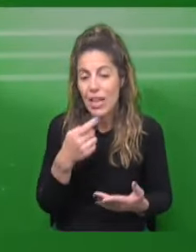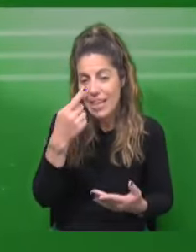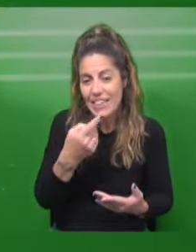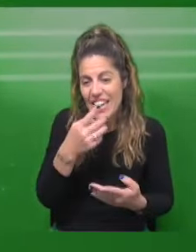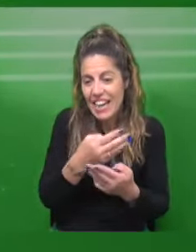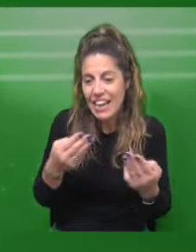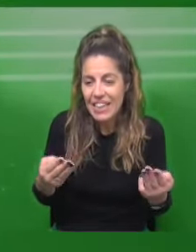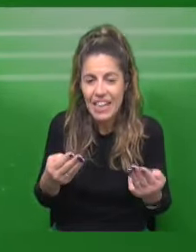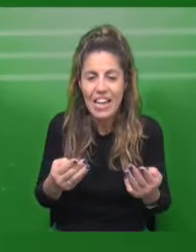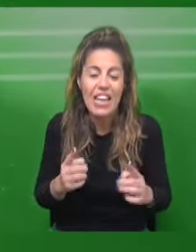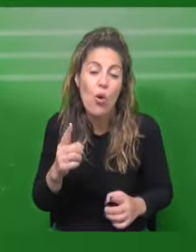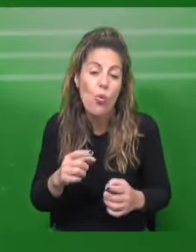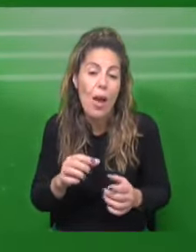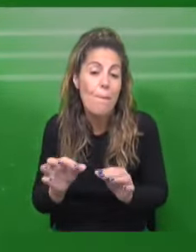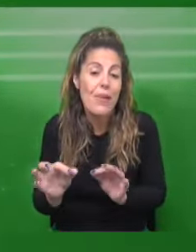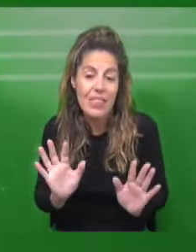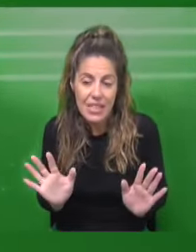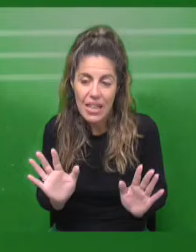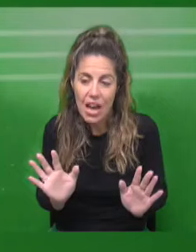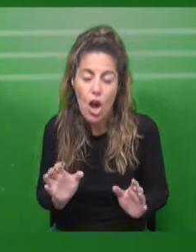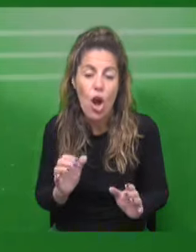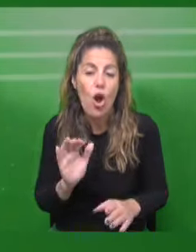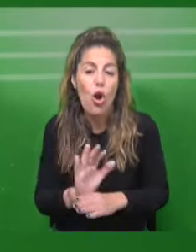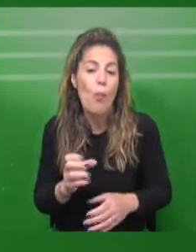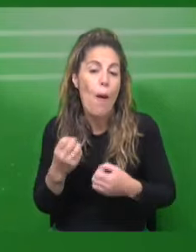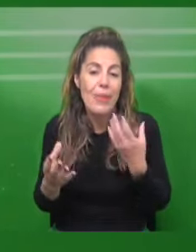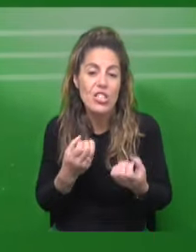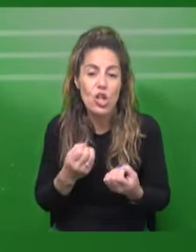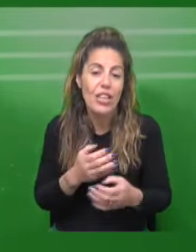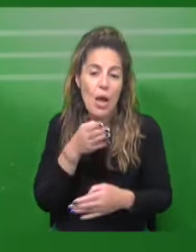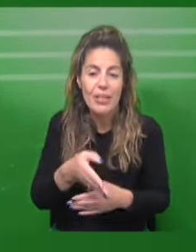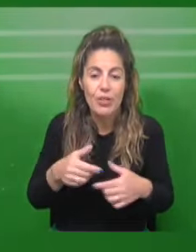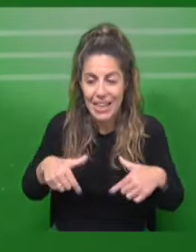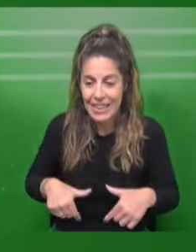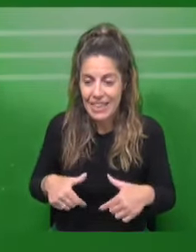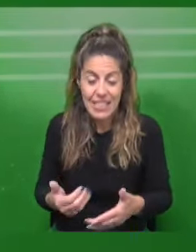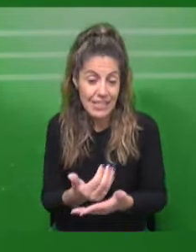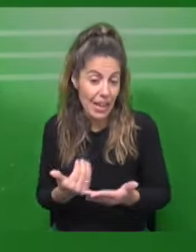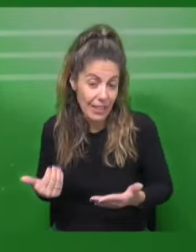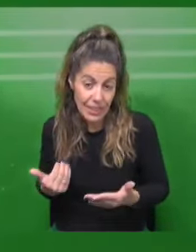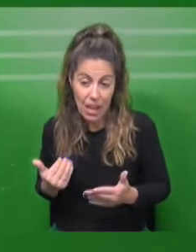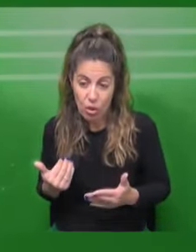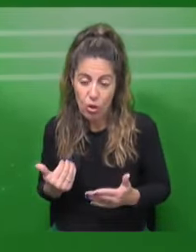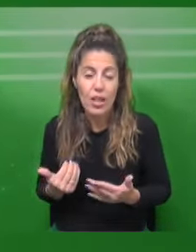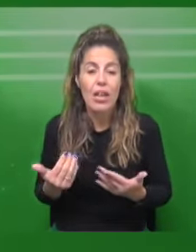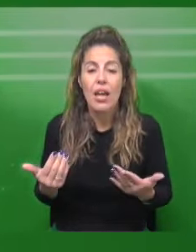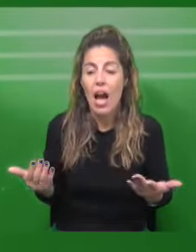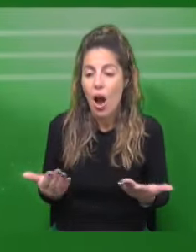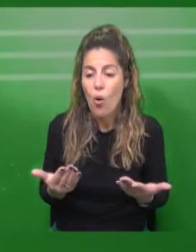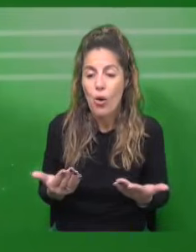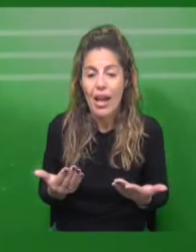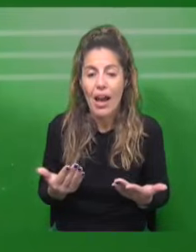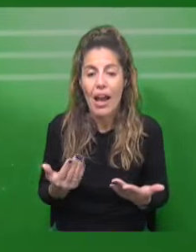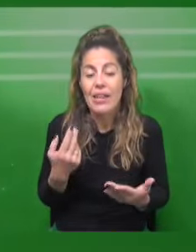alguna en alguna medida este como expresión de la participación de la intendencia montevo se ha retirado y bueno este habrá que